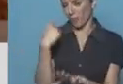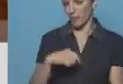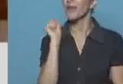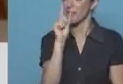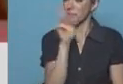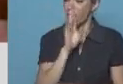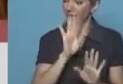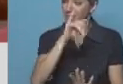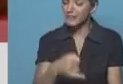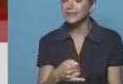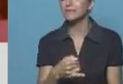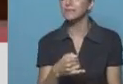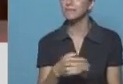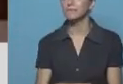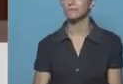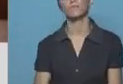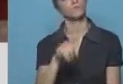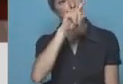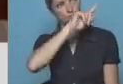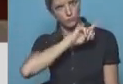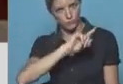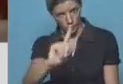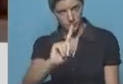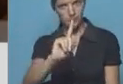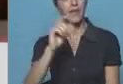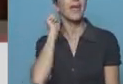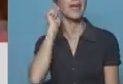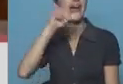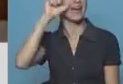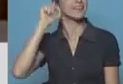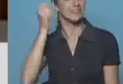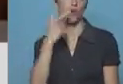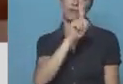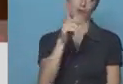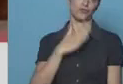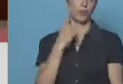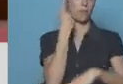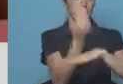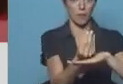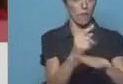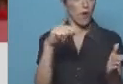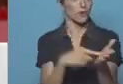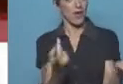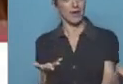que, ¿qué pueden parecer? Acá en Gallegos. No, en Gallegos no, en Buenos Aires, estoy en Buenos Aires, yo, bueno, Marcial, ¿cómo